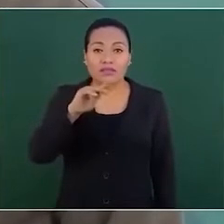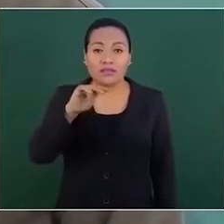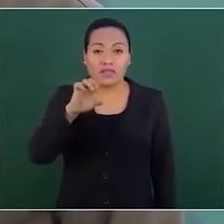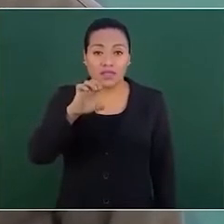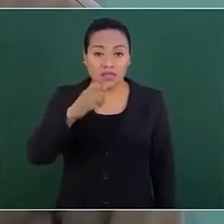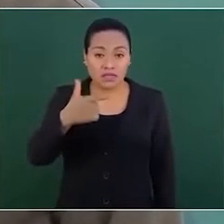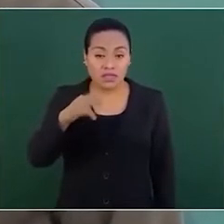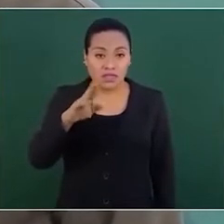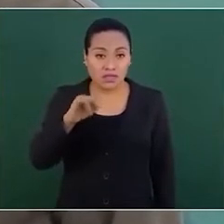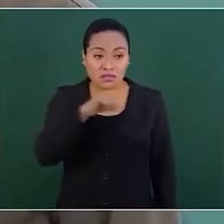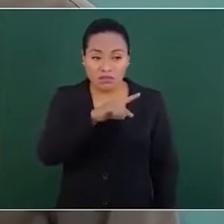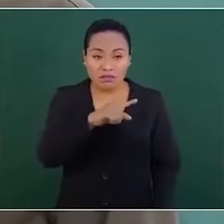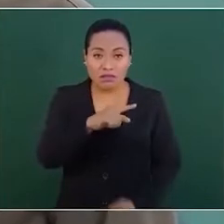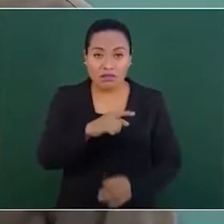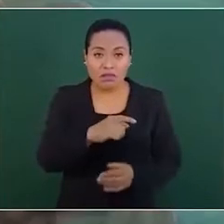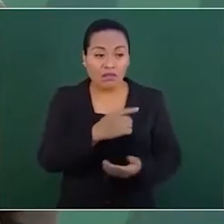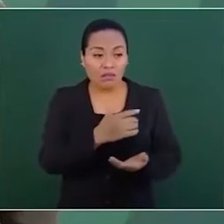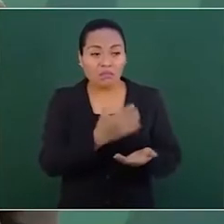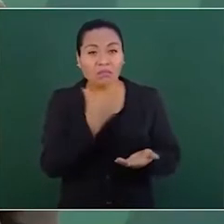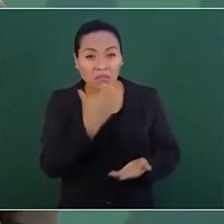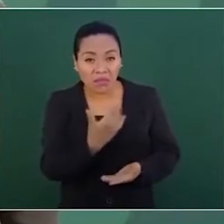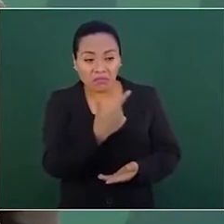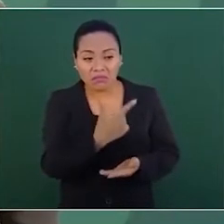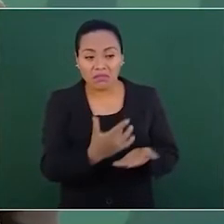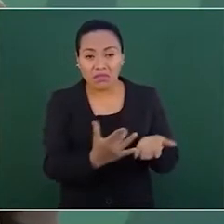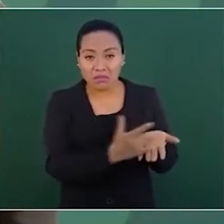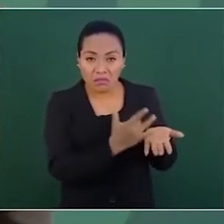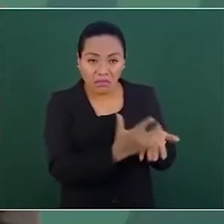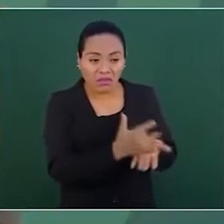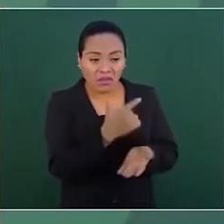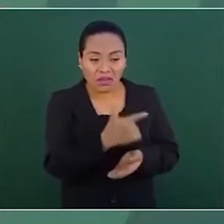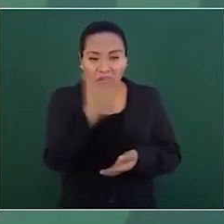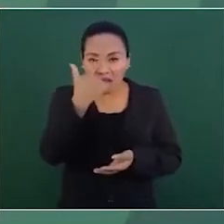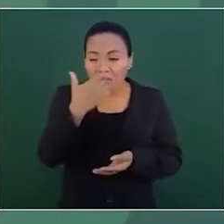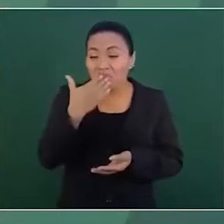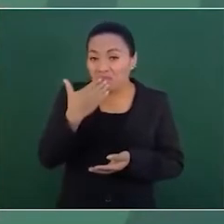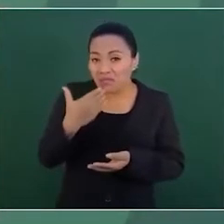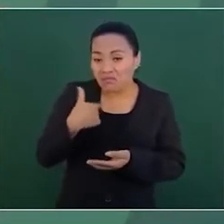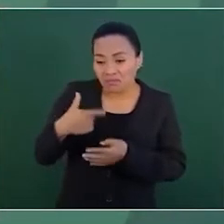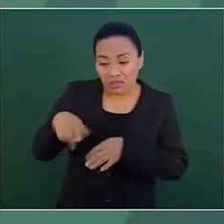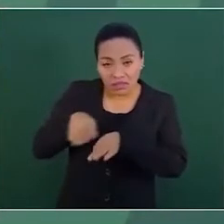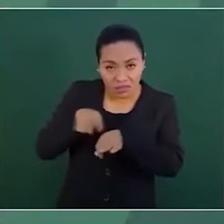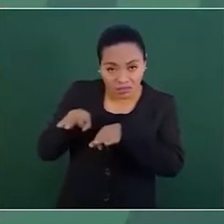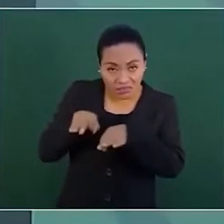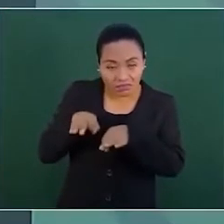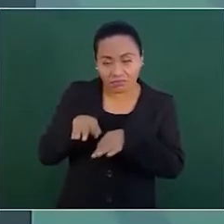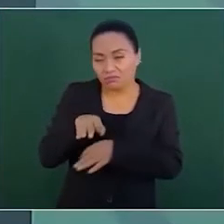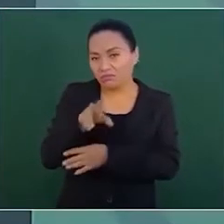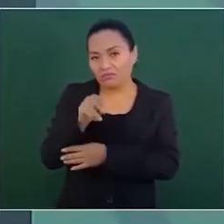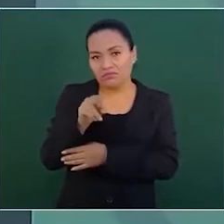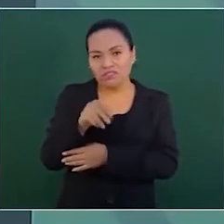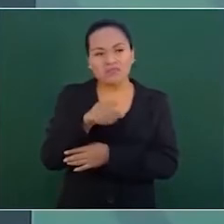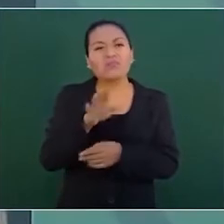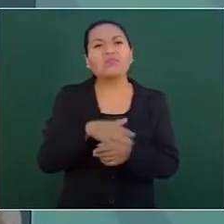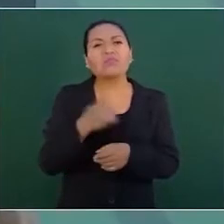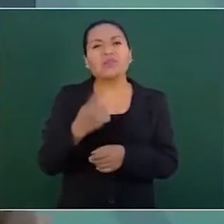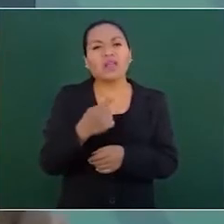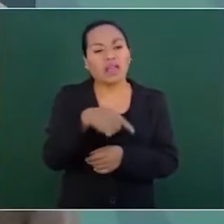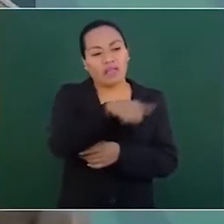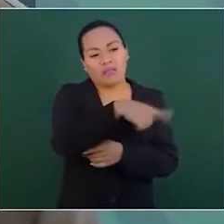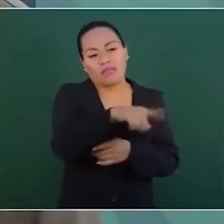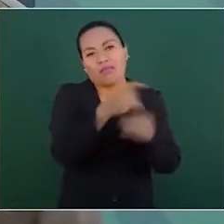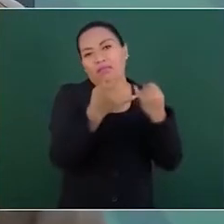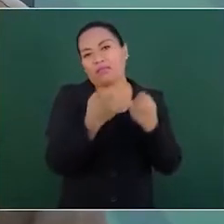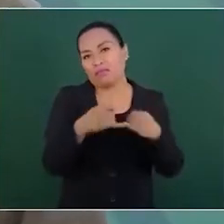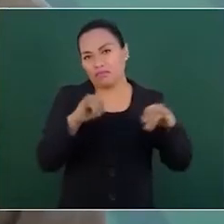a favor de nuestro movimiento. Y ellos dicen que porque son independientes. Y